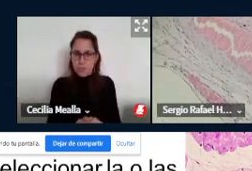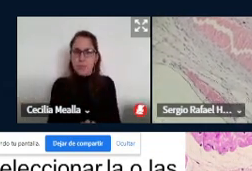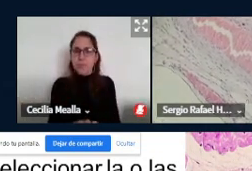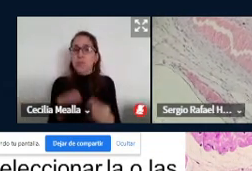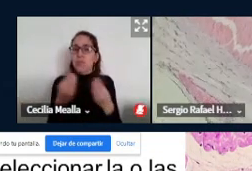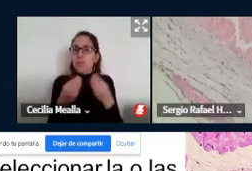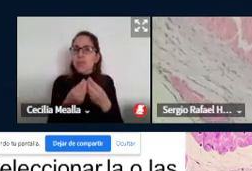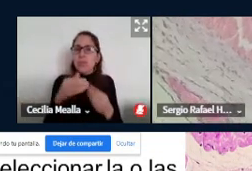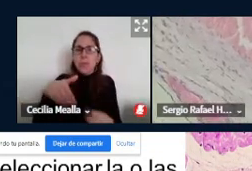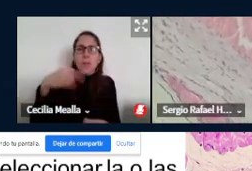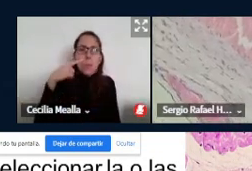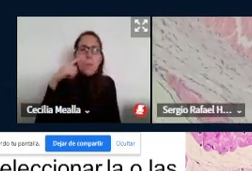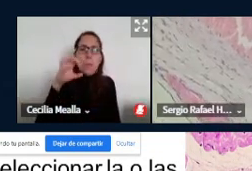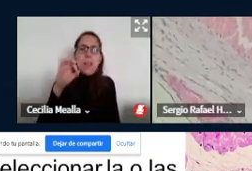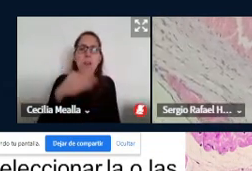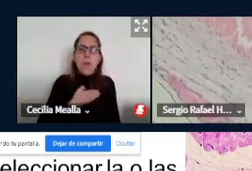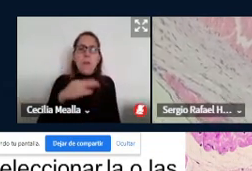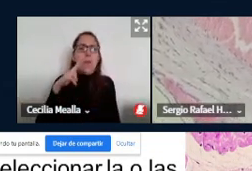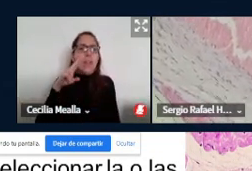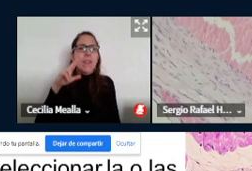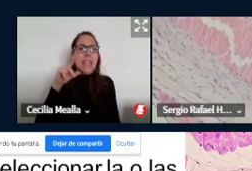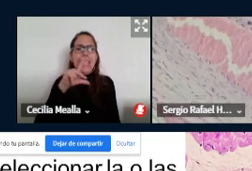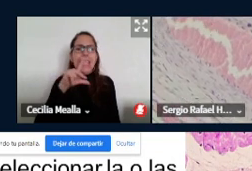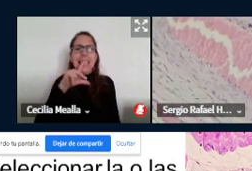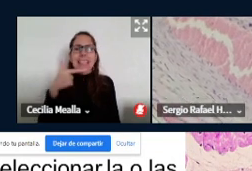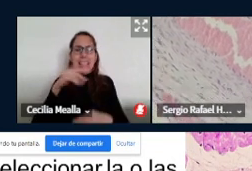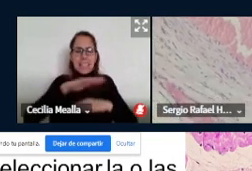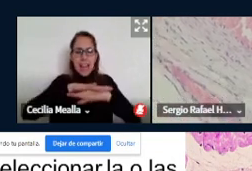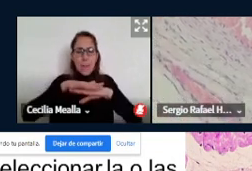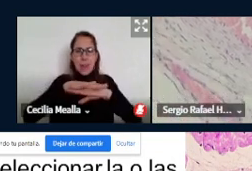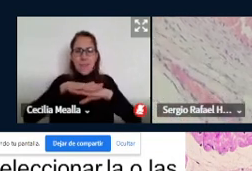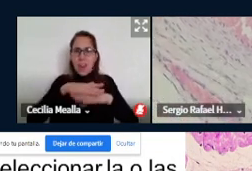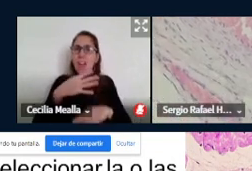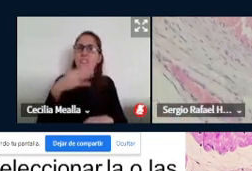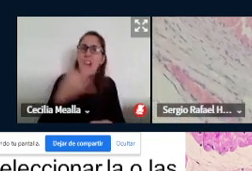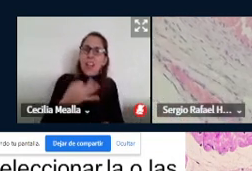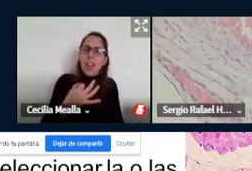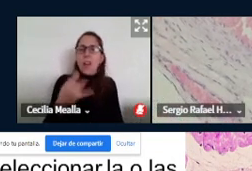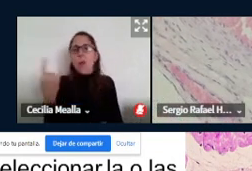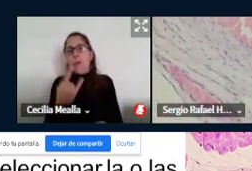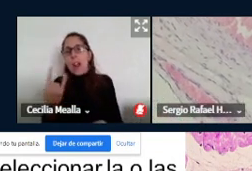periferia. Miofibrillas en la periferia. ¿Es verdadero o falso?